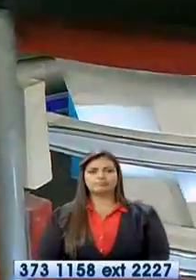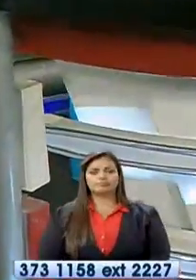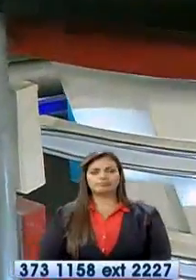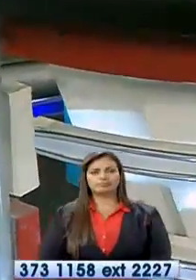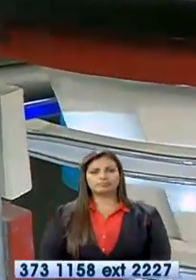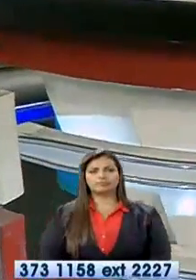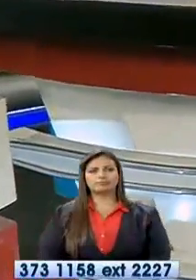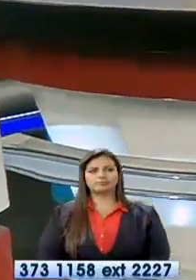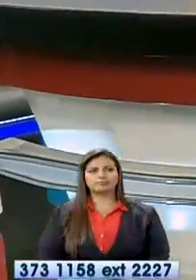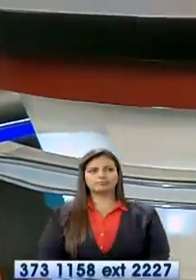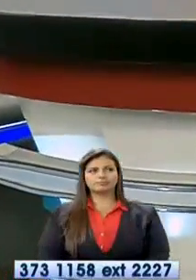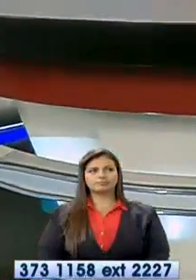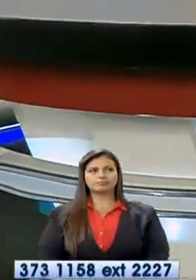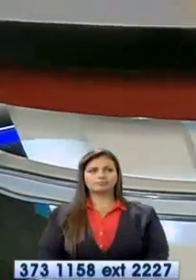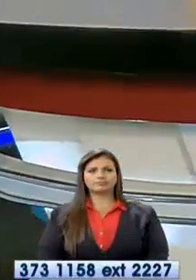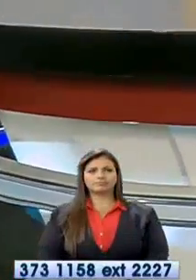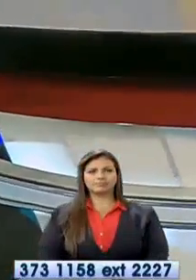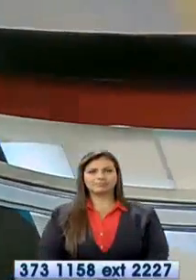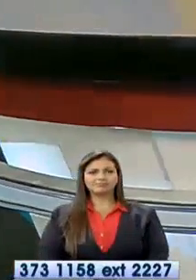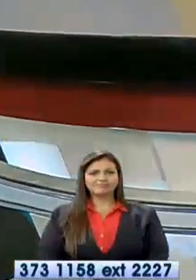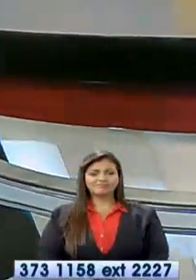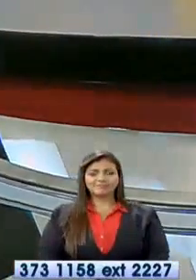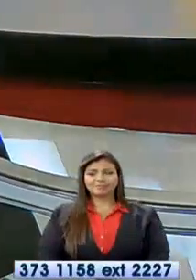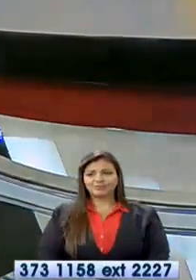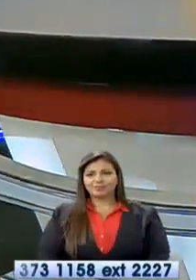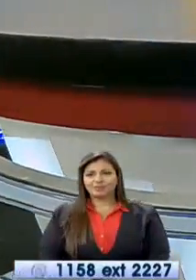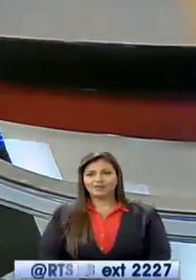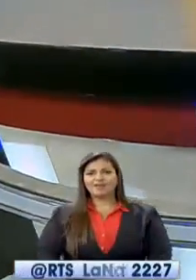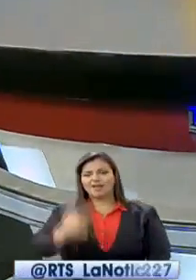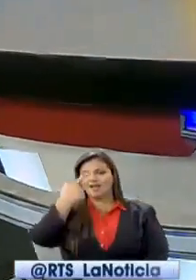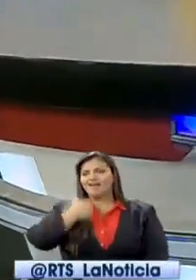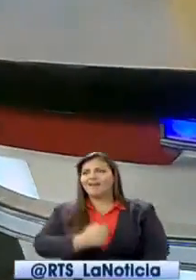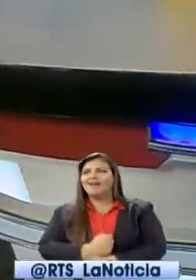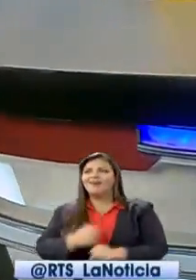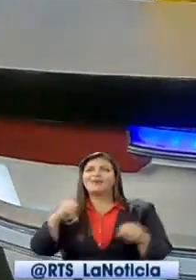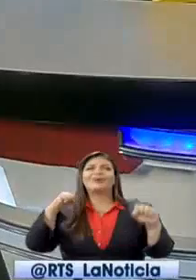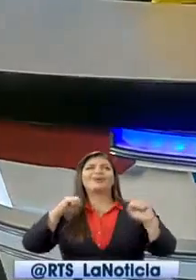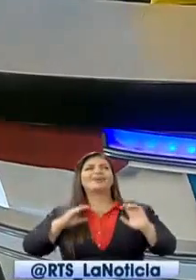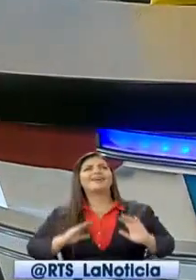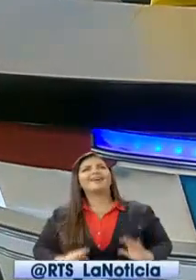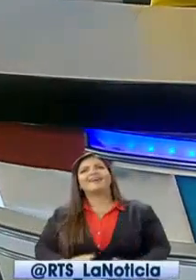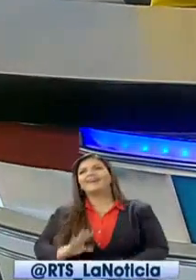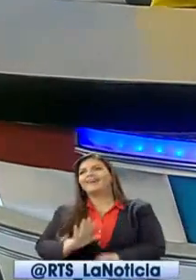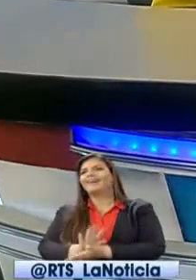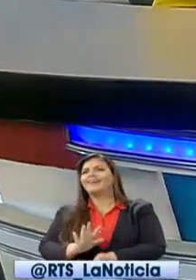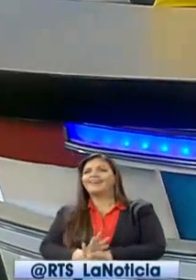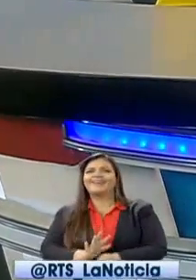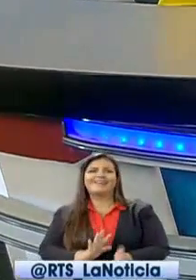La verdad es que ya nadie está a salvo, ¿no? No solamente los carros